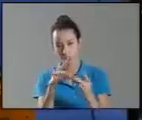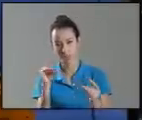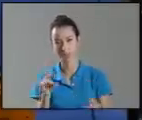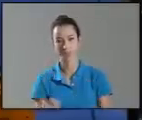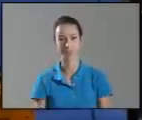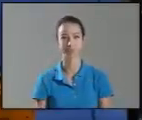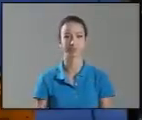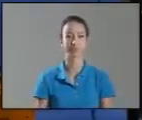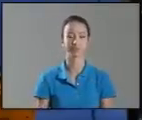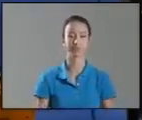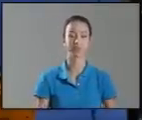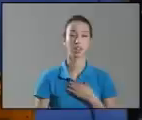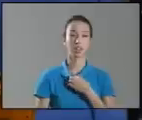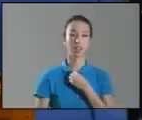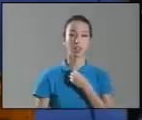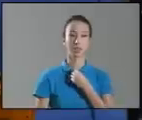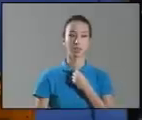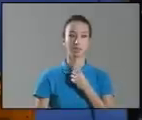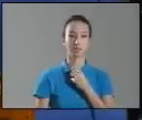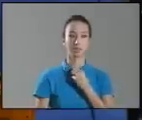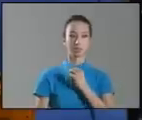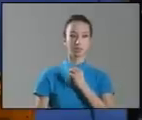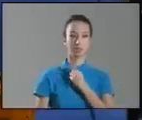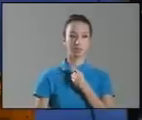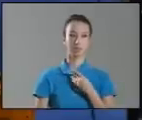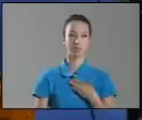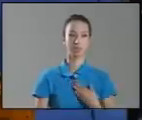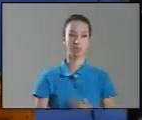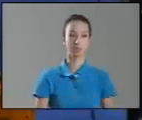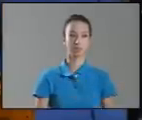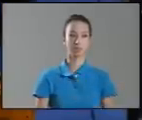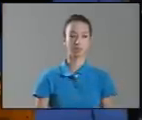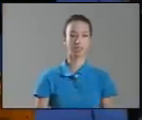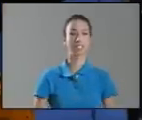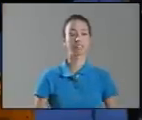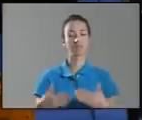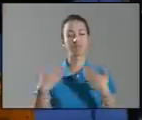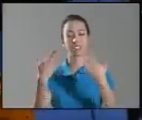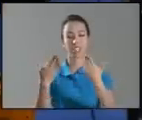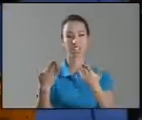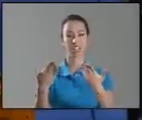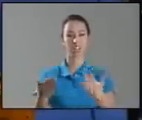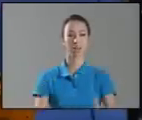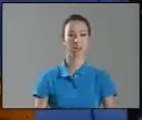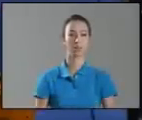por X circunstancias que no voy a relatar completamente.